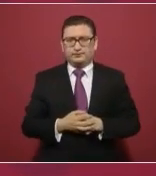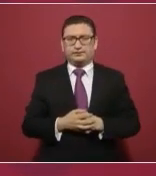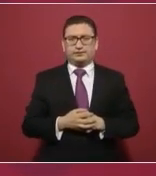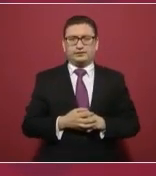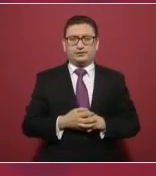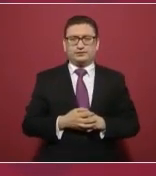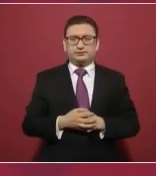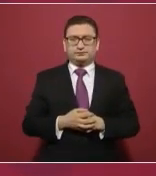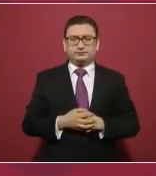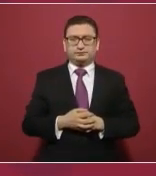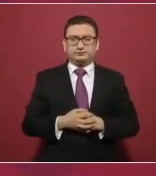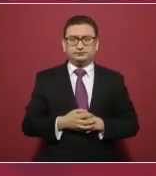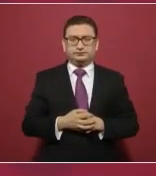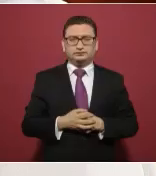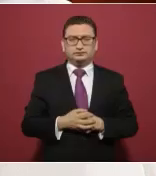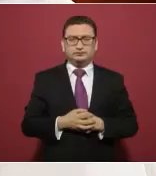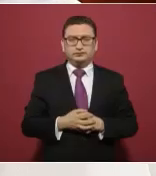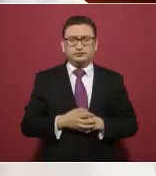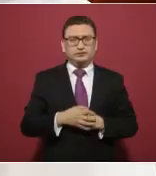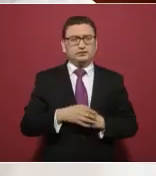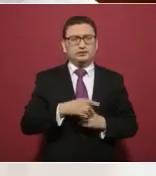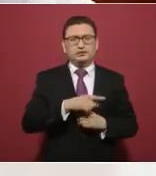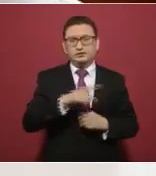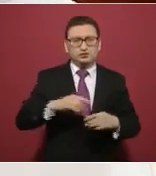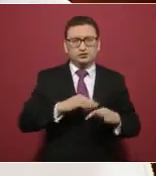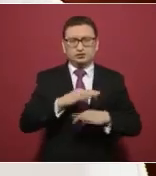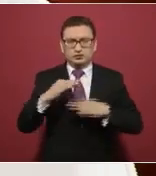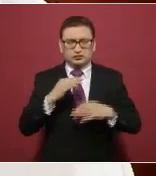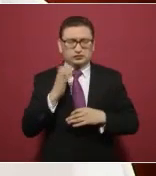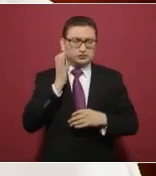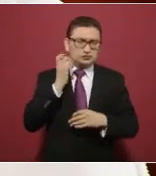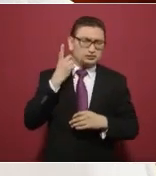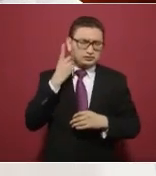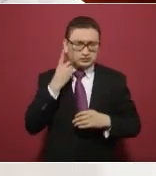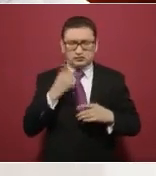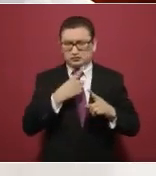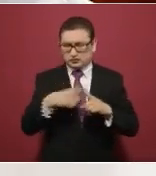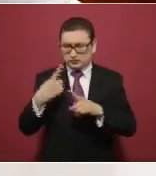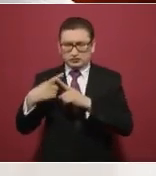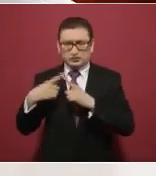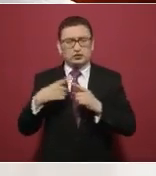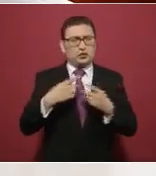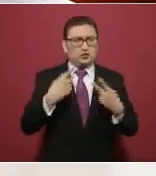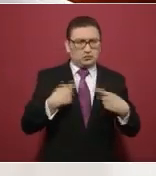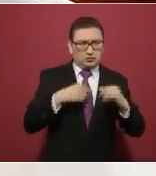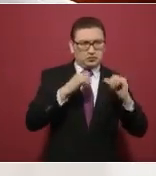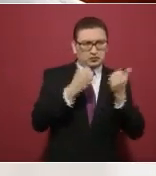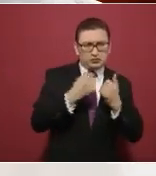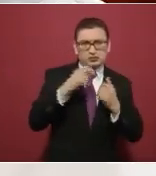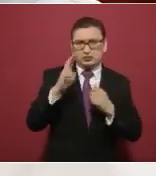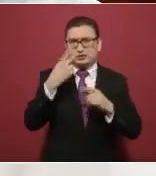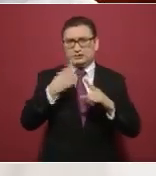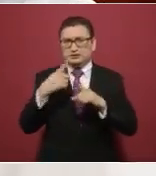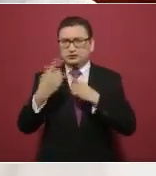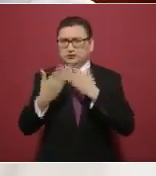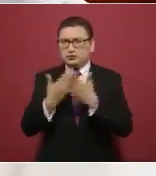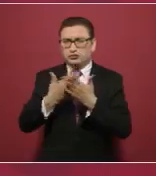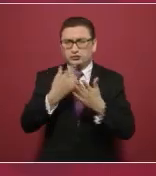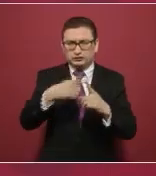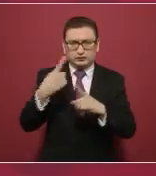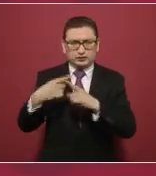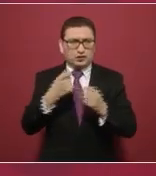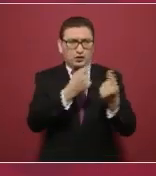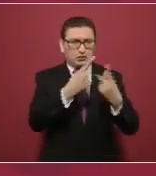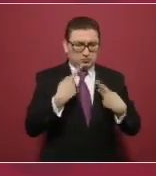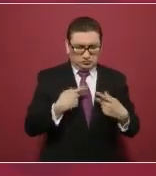e incorporar diversos planteamientos de los grupos políticos del Congreso de la República, sociedad civil, academia, víctimas de graves